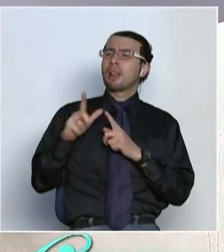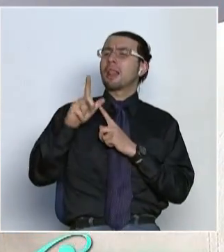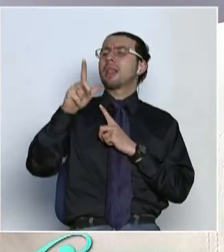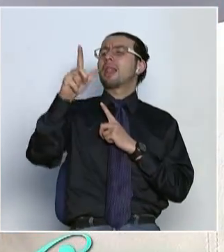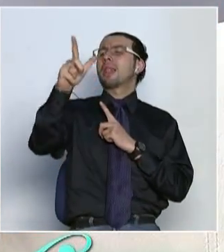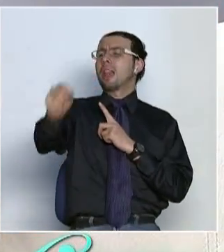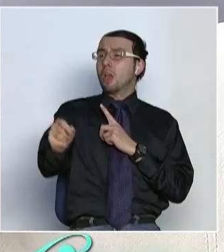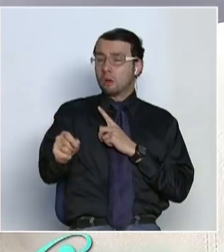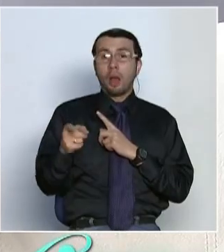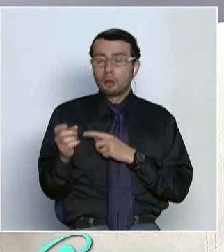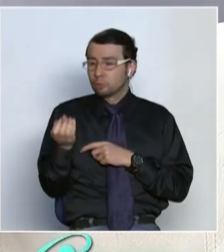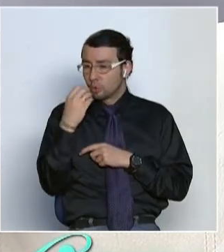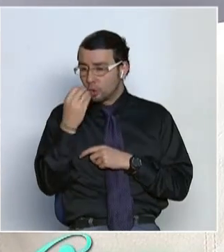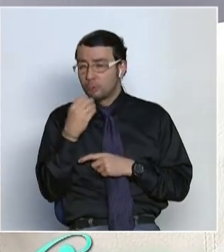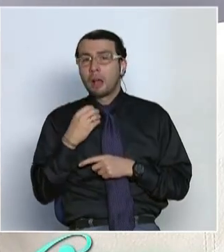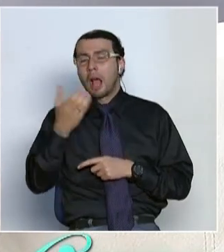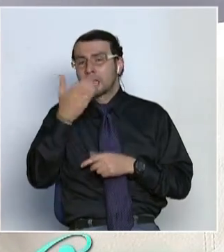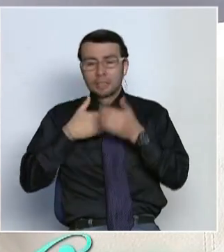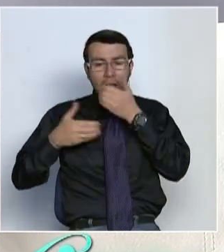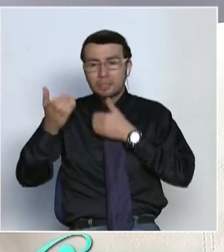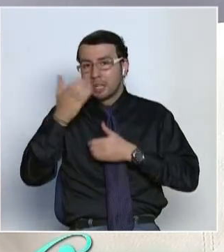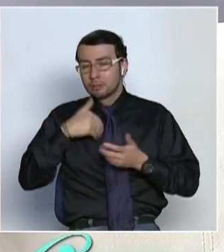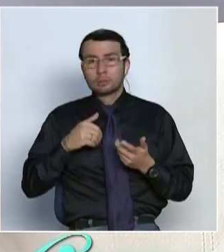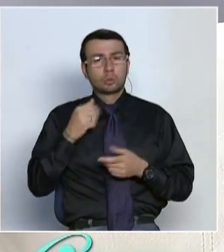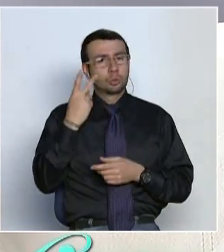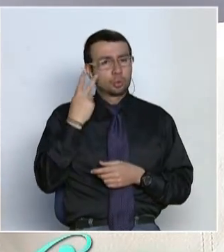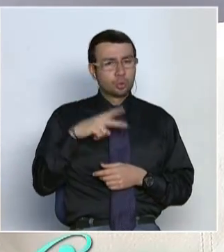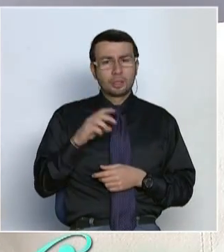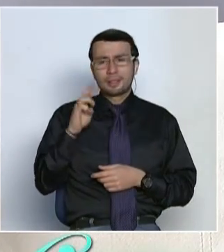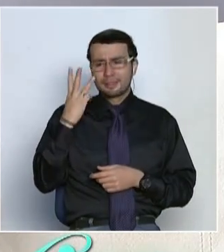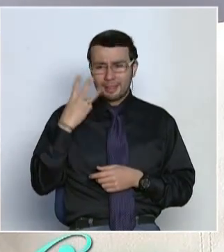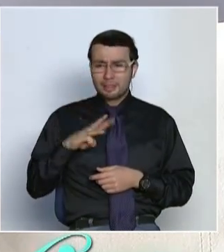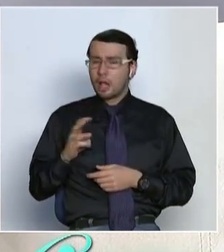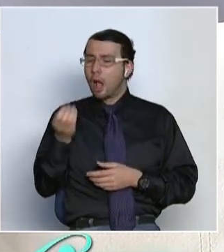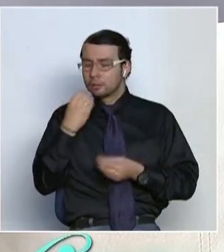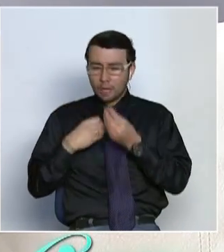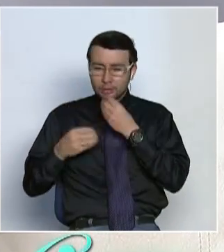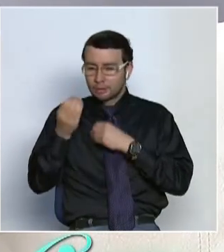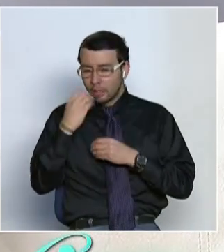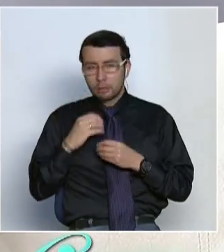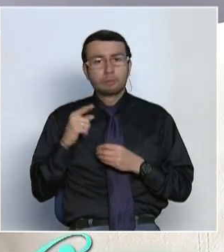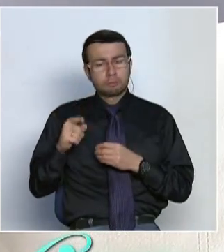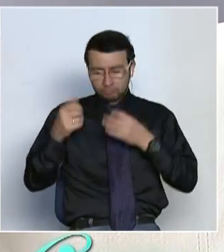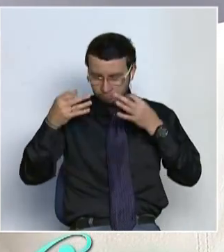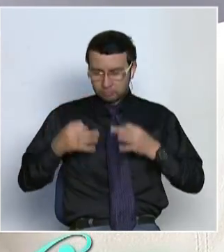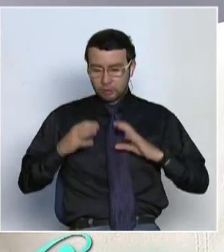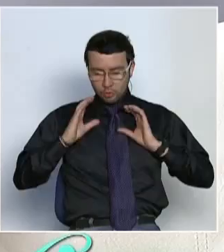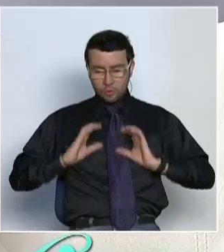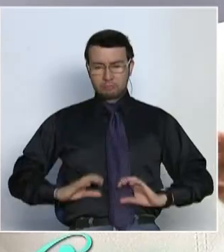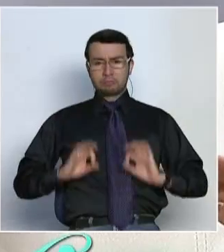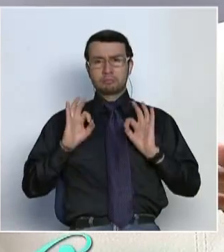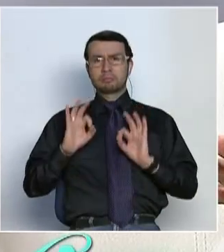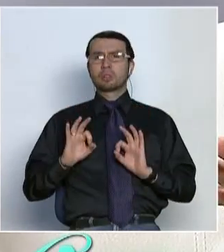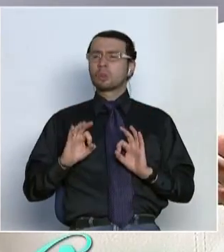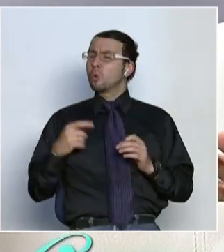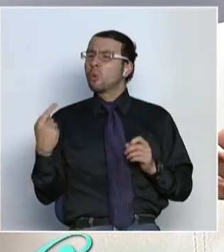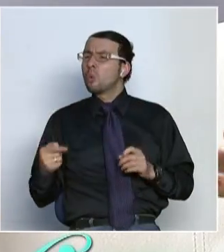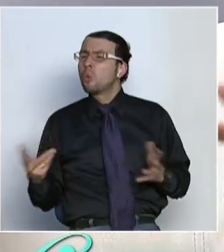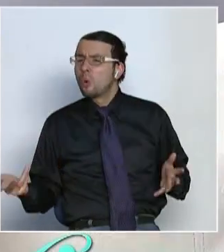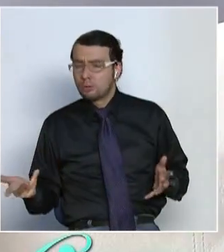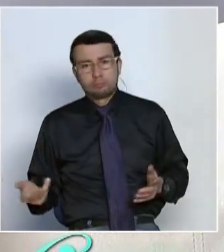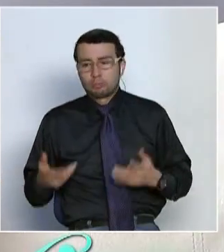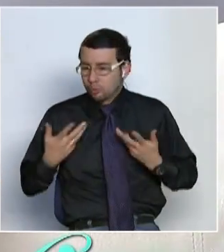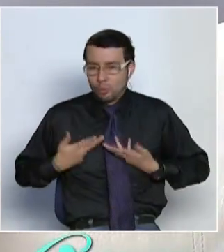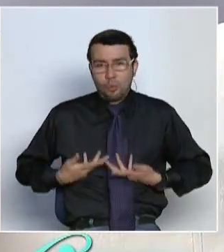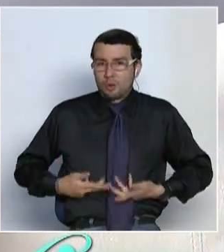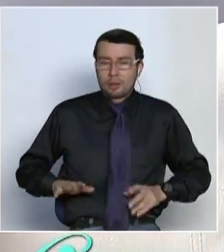Antioquia, pues coman fruta 2, 3, 4 días, que con eso alcalinizan el cuerpo. ¿Cuál fruta? La que encuentren.